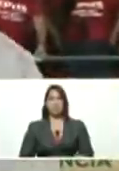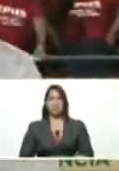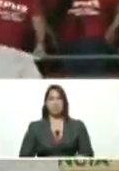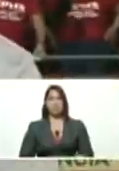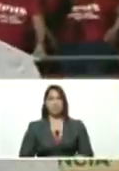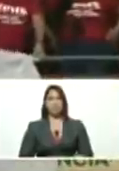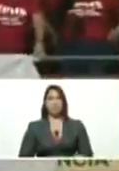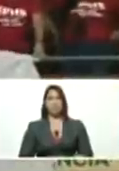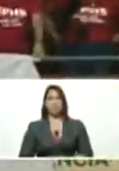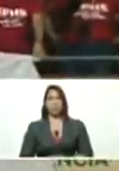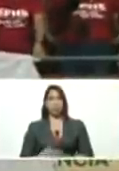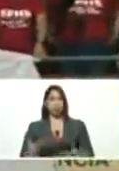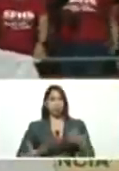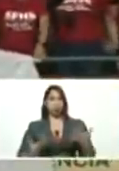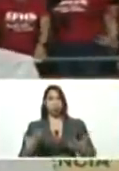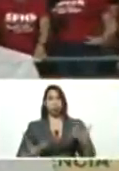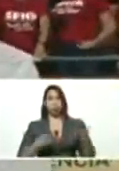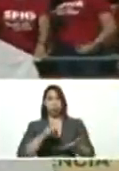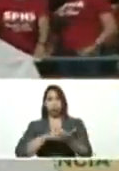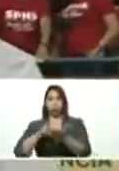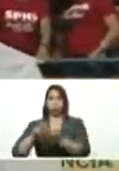se alborotan demasiado